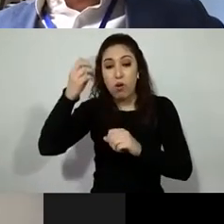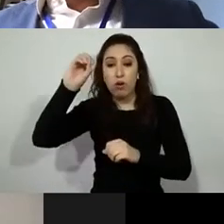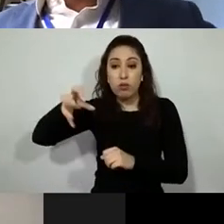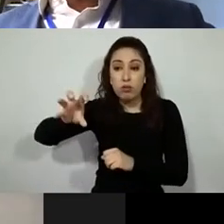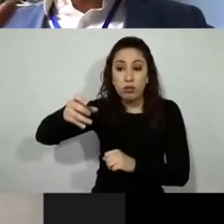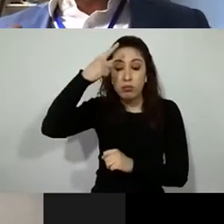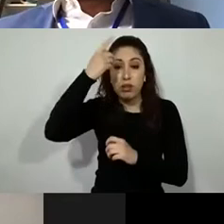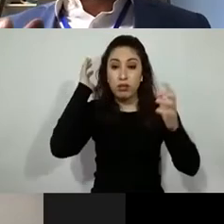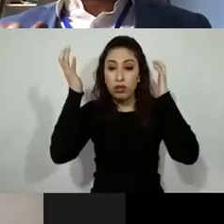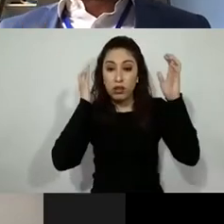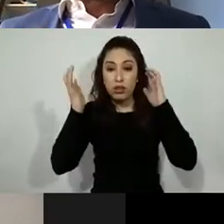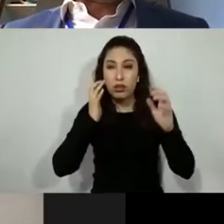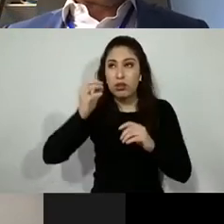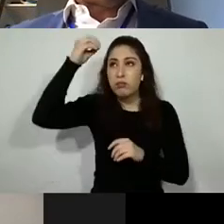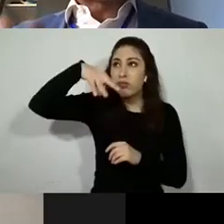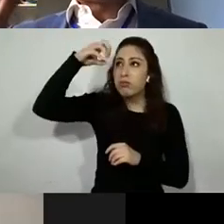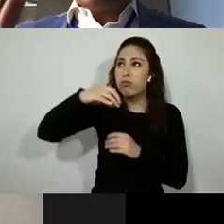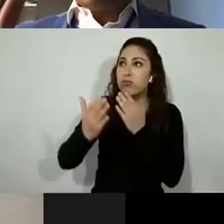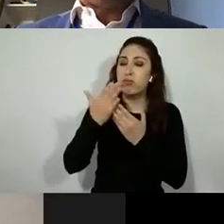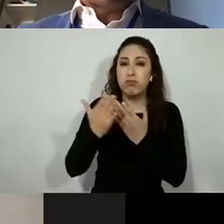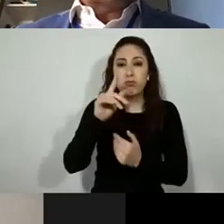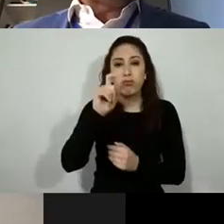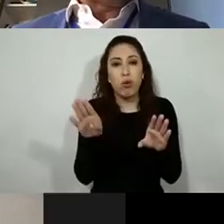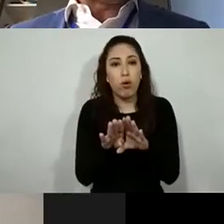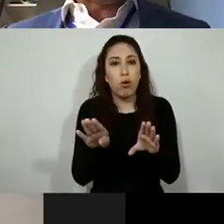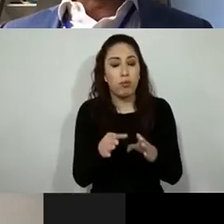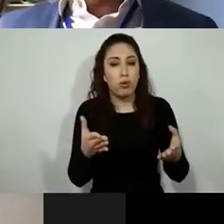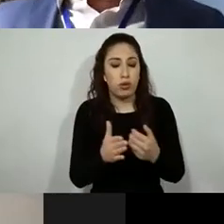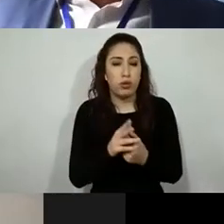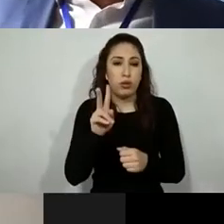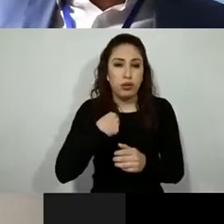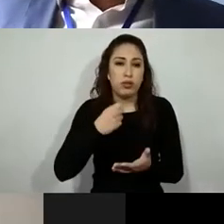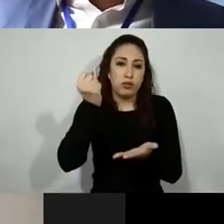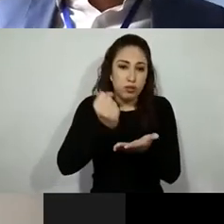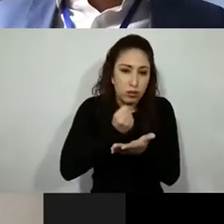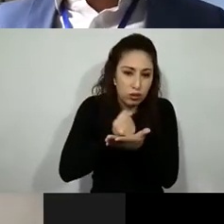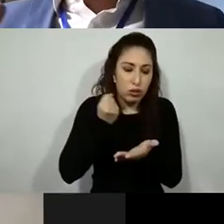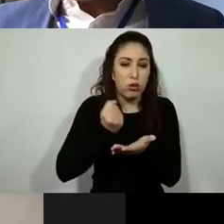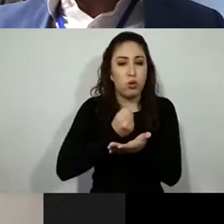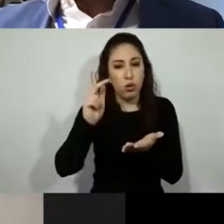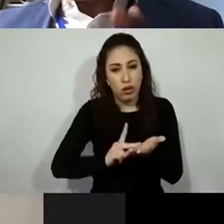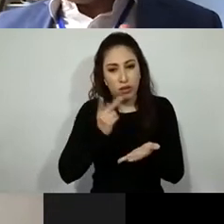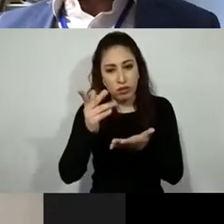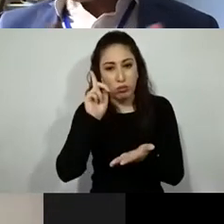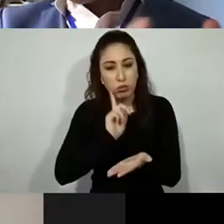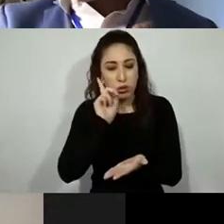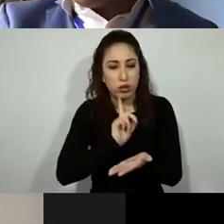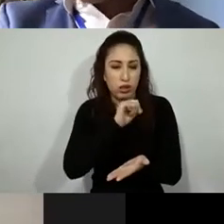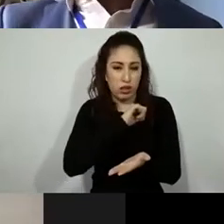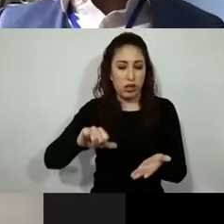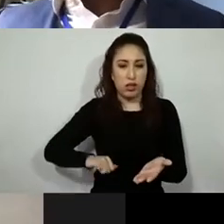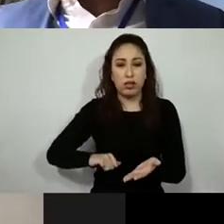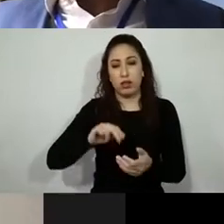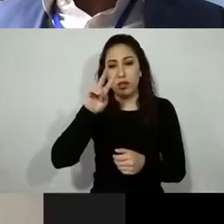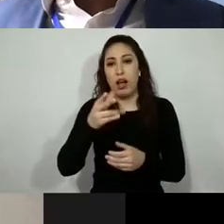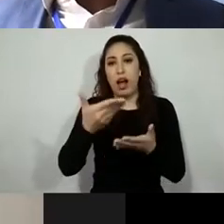a no tener. Y vuelvo a insistir, alcaldesa, es importante aclarar, usted ya fue